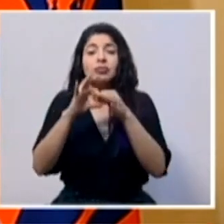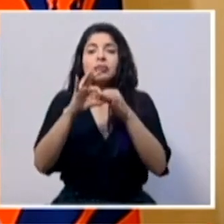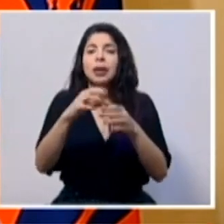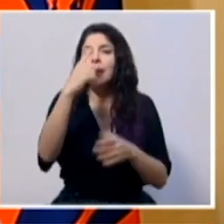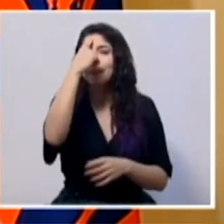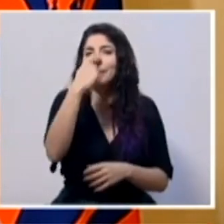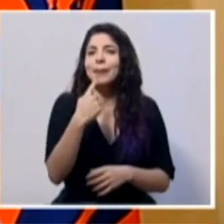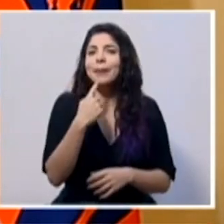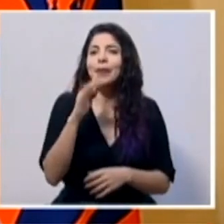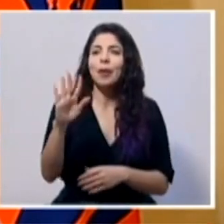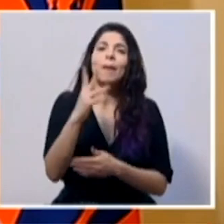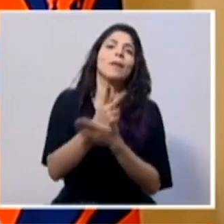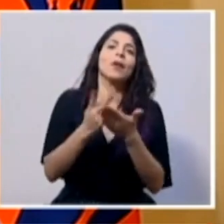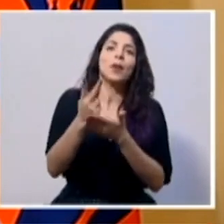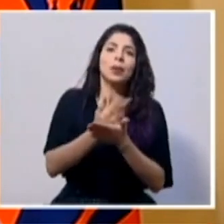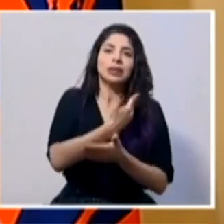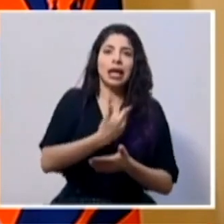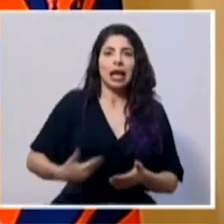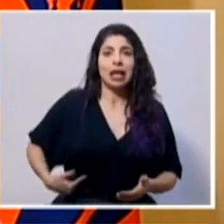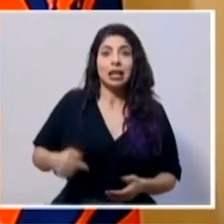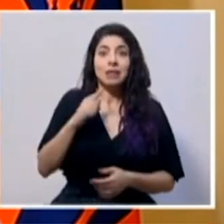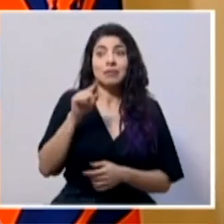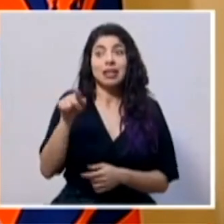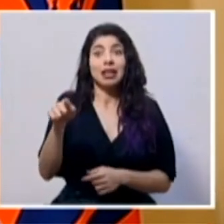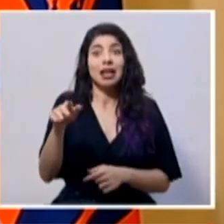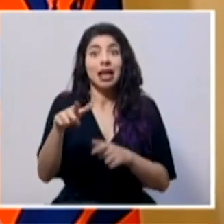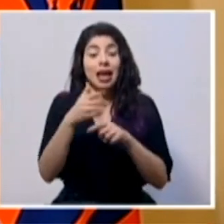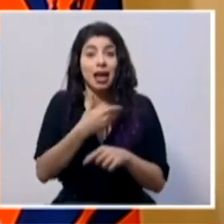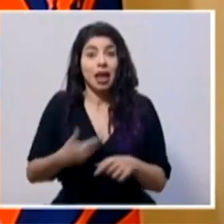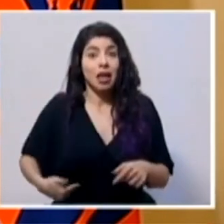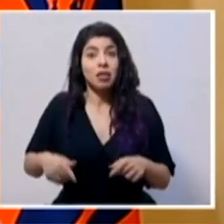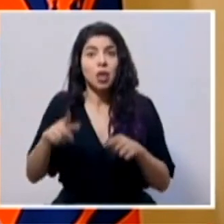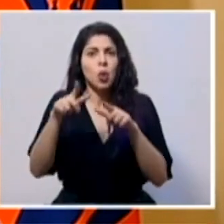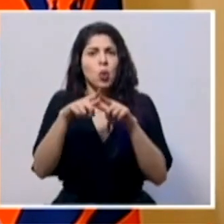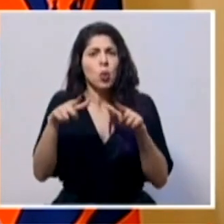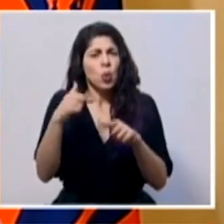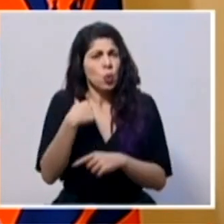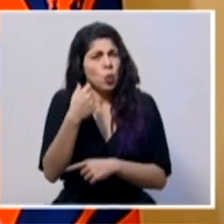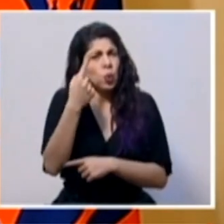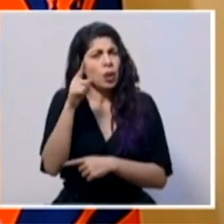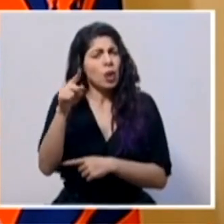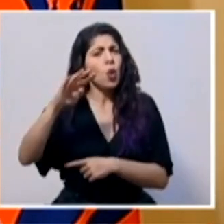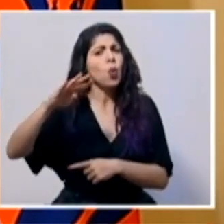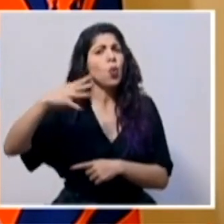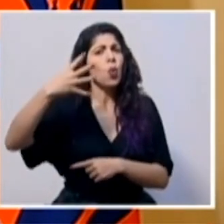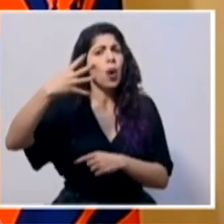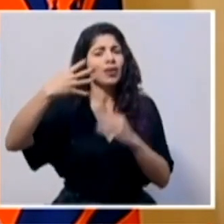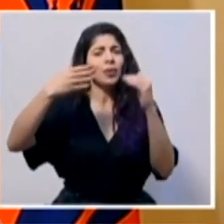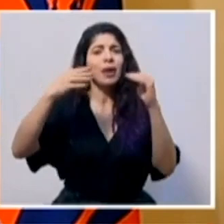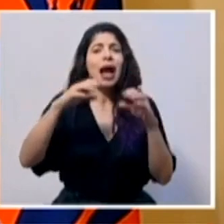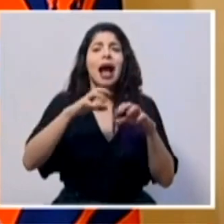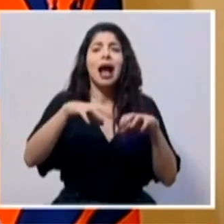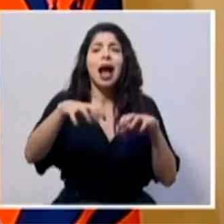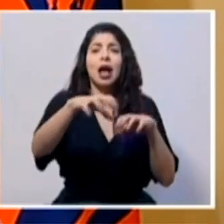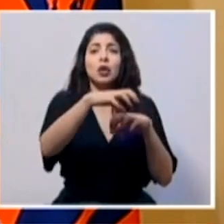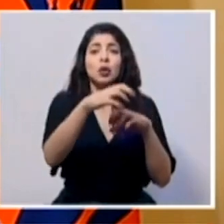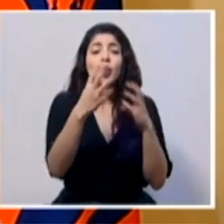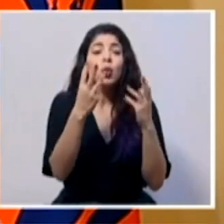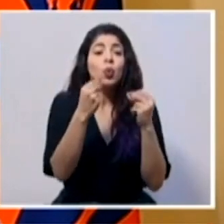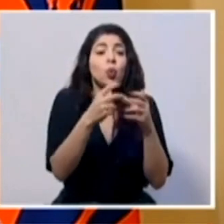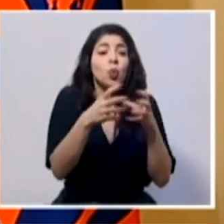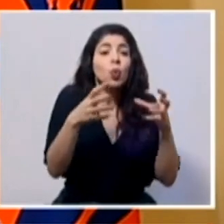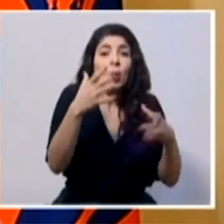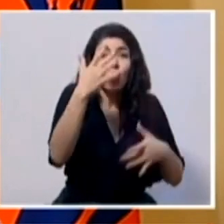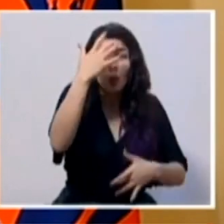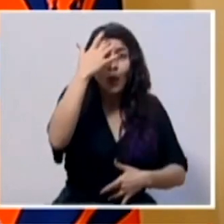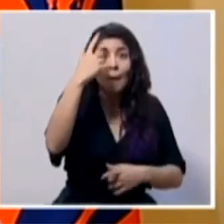epidemiológico de la provincia de Heredia. De hecho, es uno de los sitios en donde hay, tengo entendido que es el cuarto cantón, si no me equivoco, que tiene más